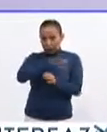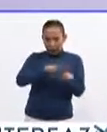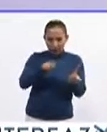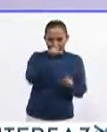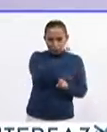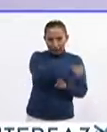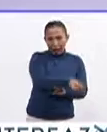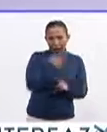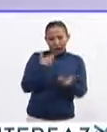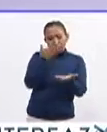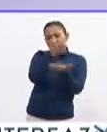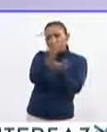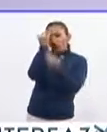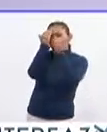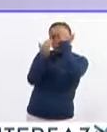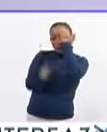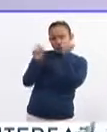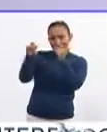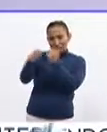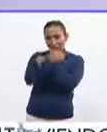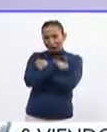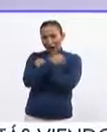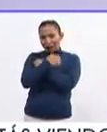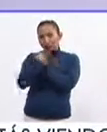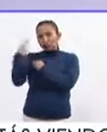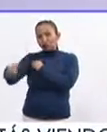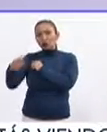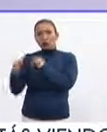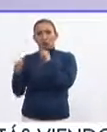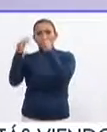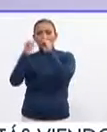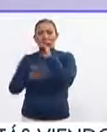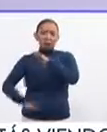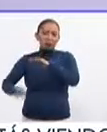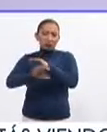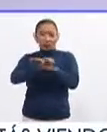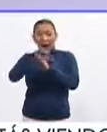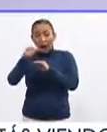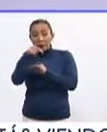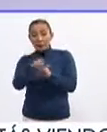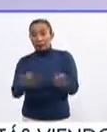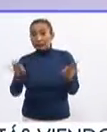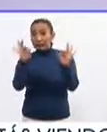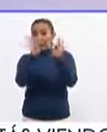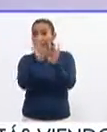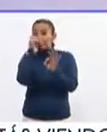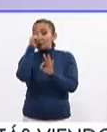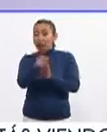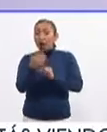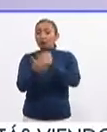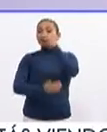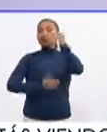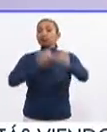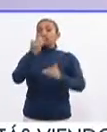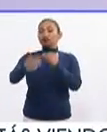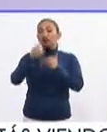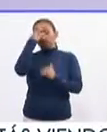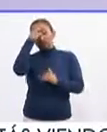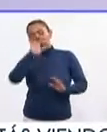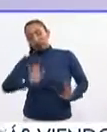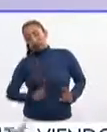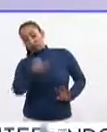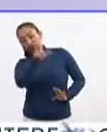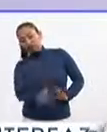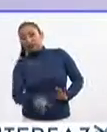círculo, el acceso al conocimiento que propicia la educación desde sus niveles más básicos es un elemento fundamental para el desarrollo de perfiles